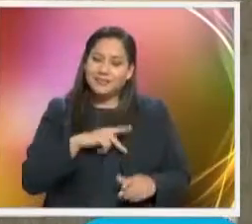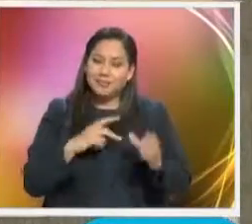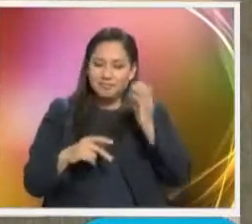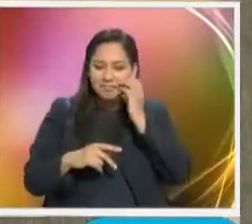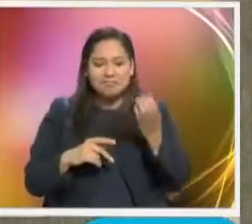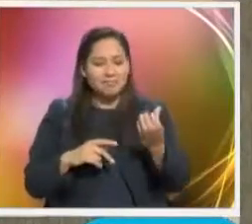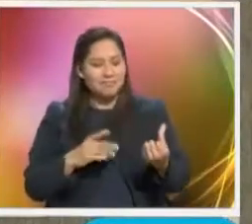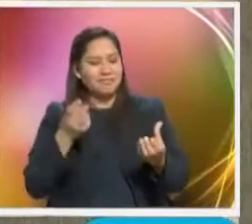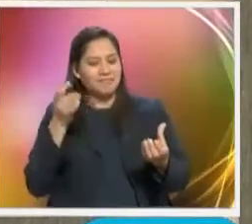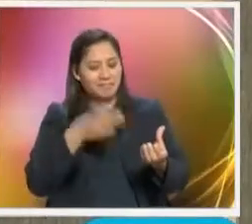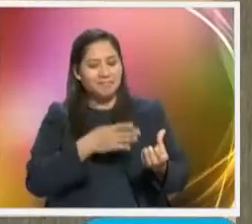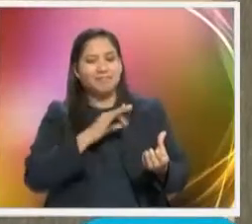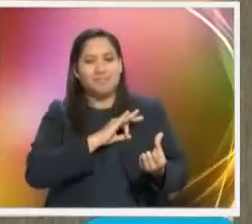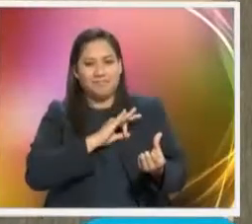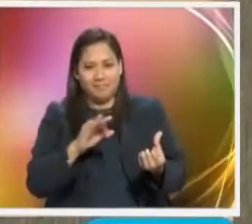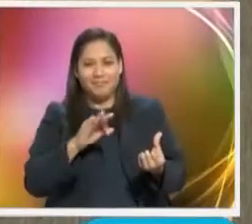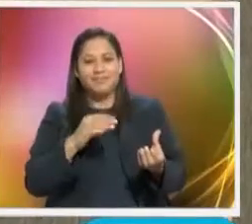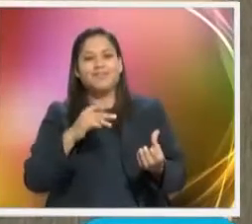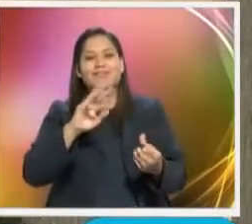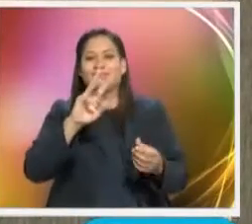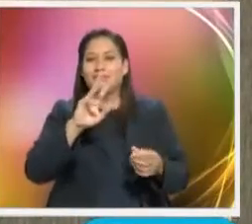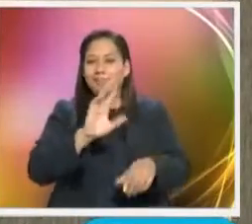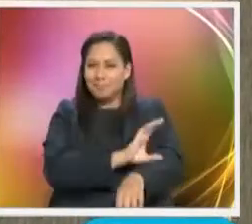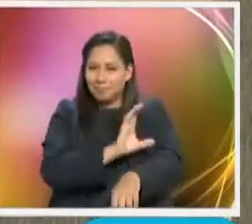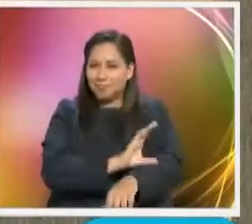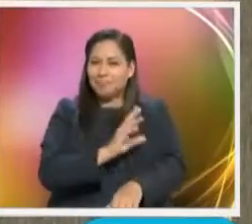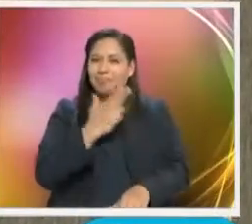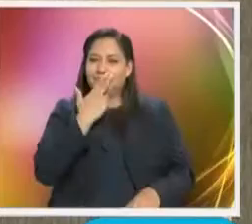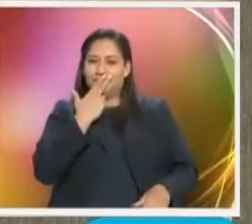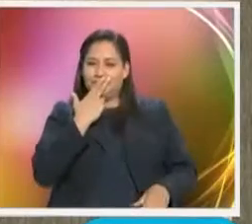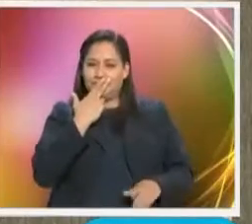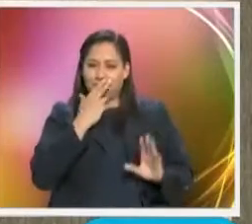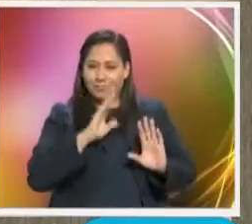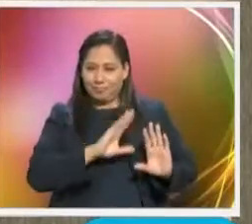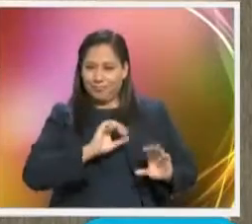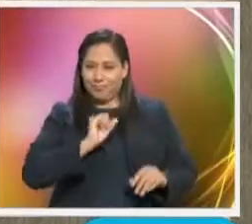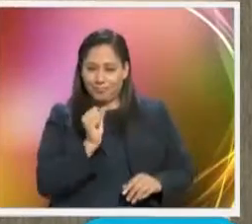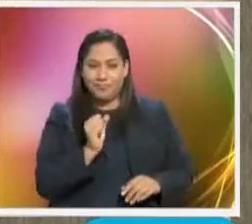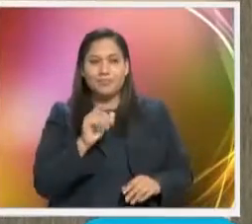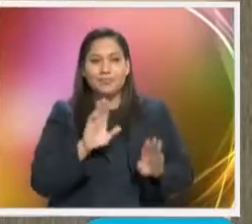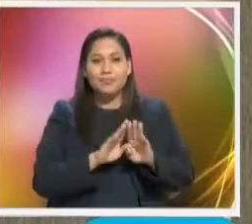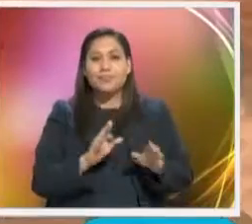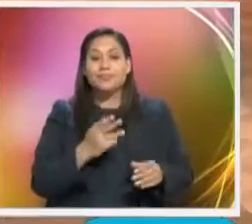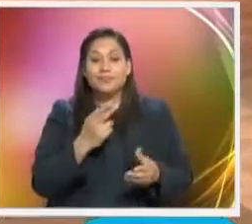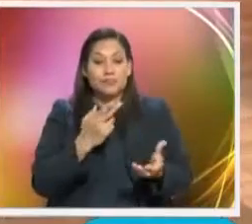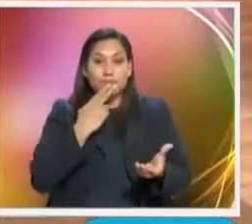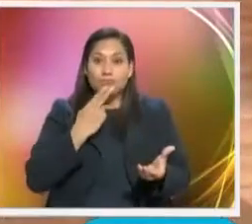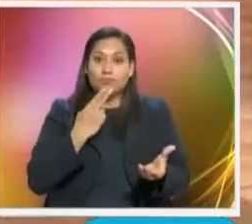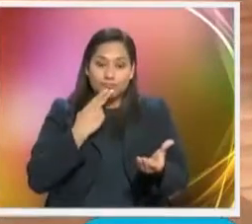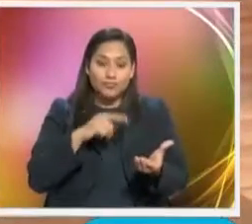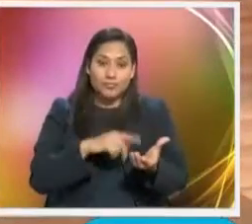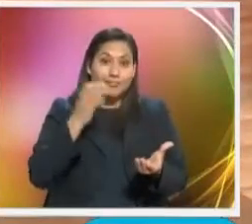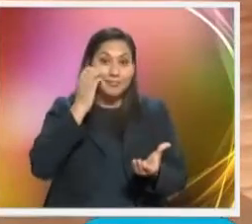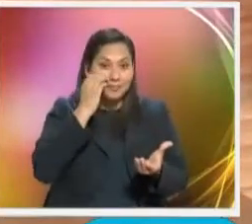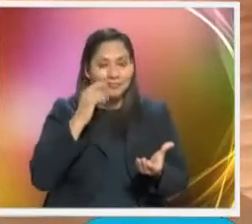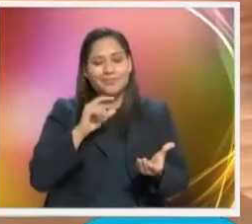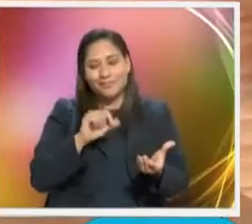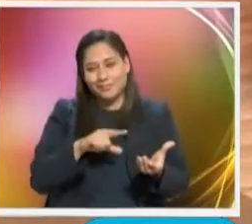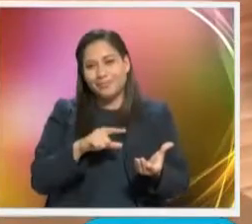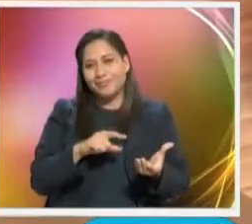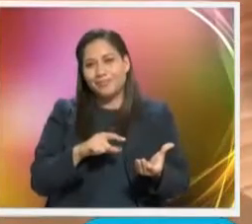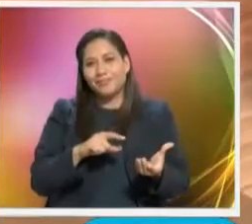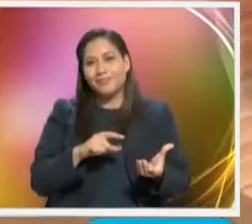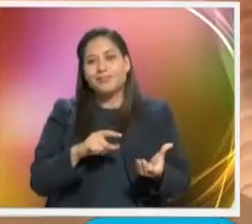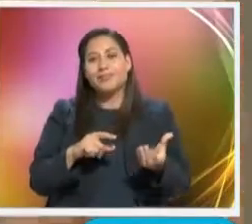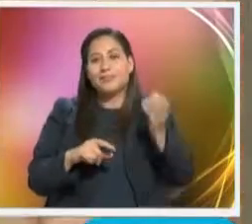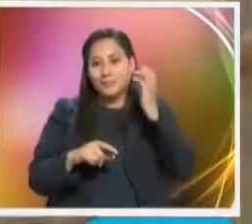celular Muy en bien. las calles. Porque desafortunadamente hoy la dependencia que tenemos del teléfono tiene mucho que ver justamente no